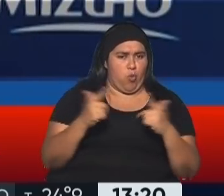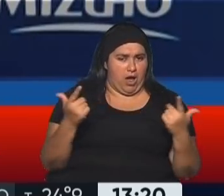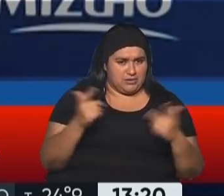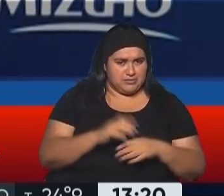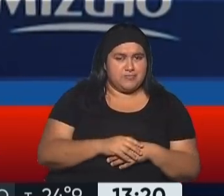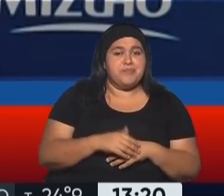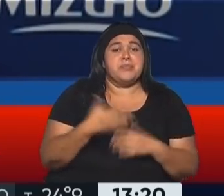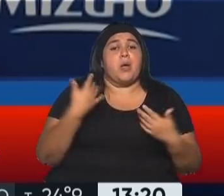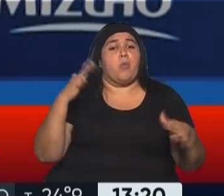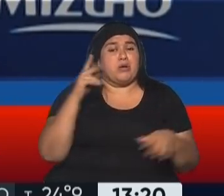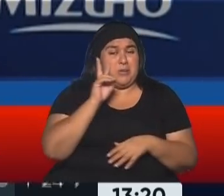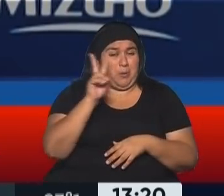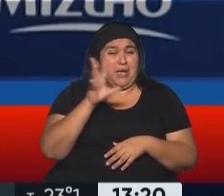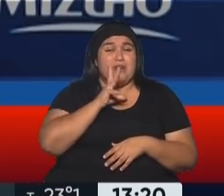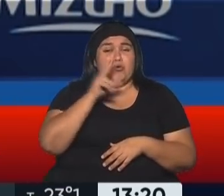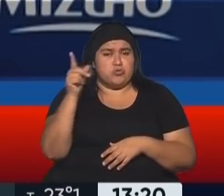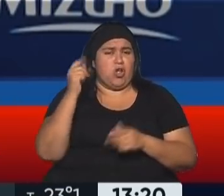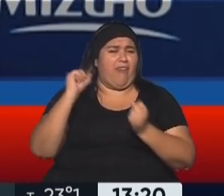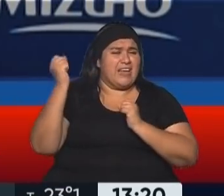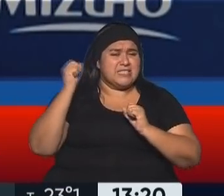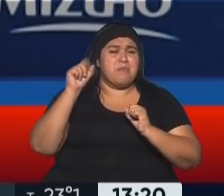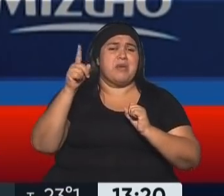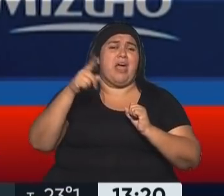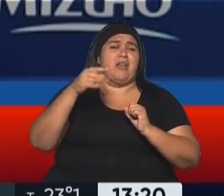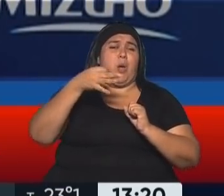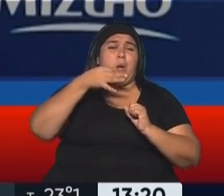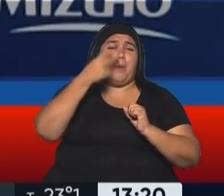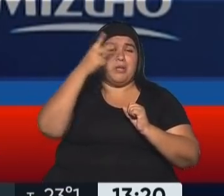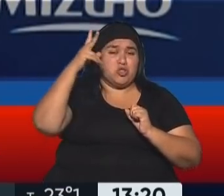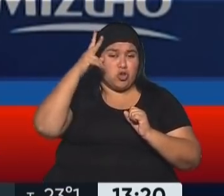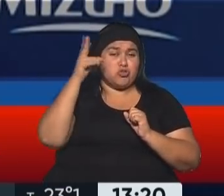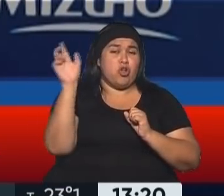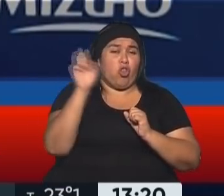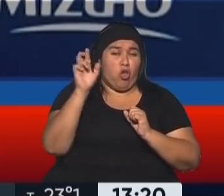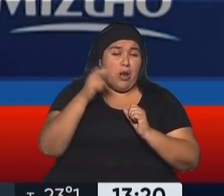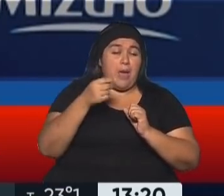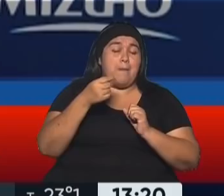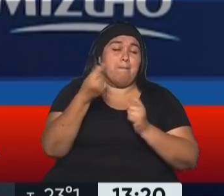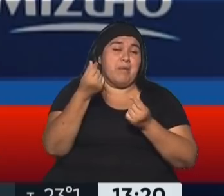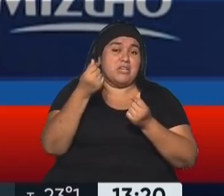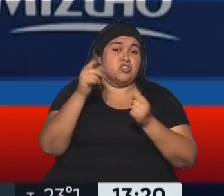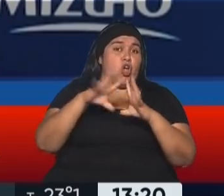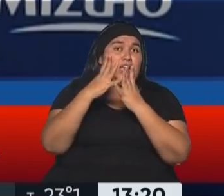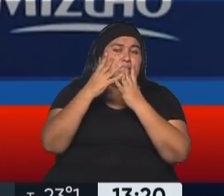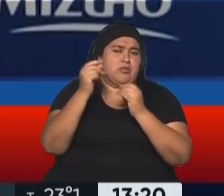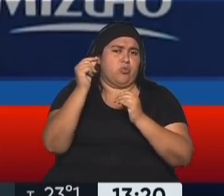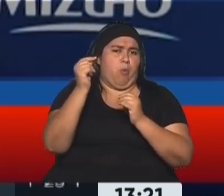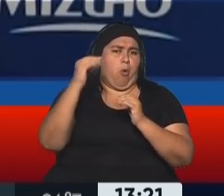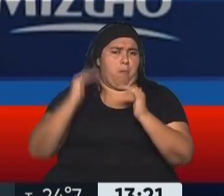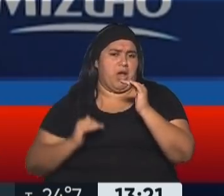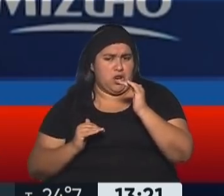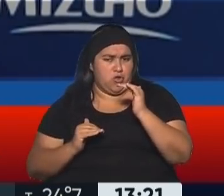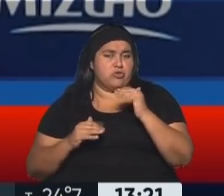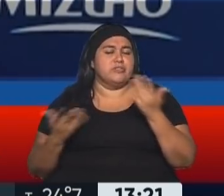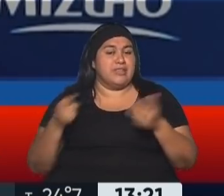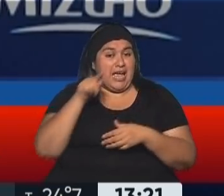that the Russians are desperate to get those barrels out. They sold it at $28 below the international benchmark. That's